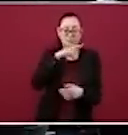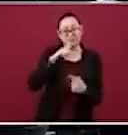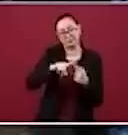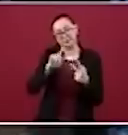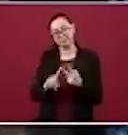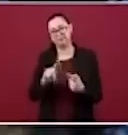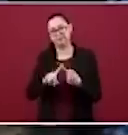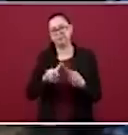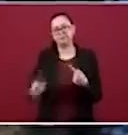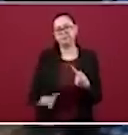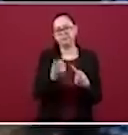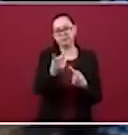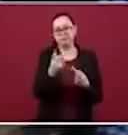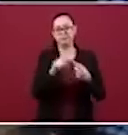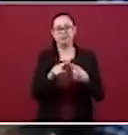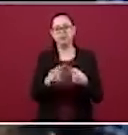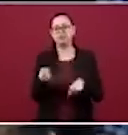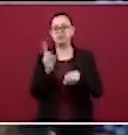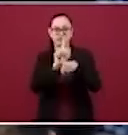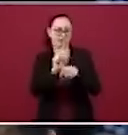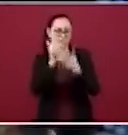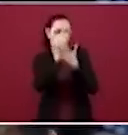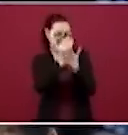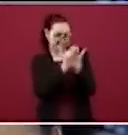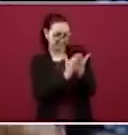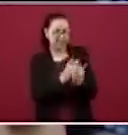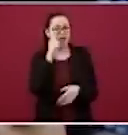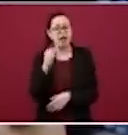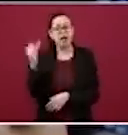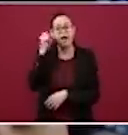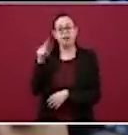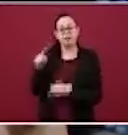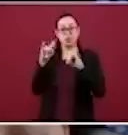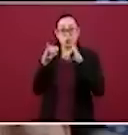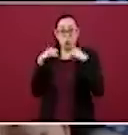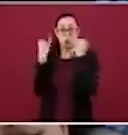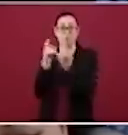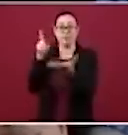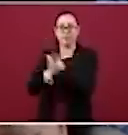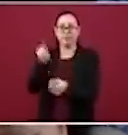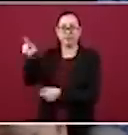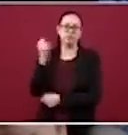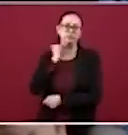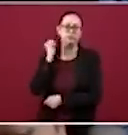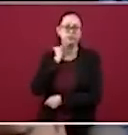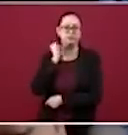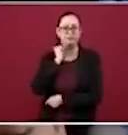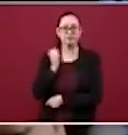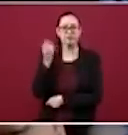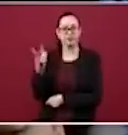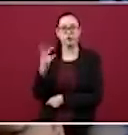presidente. El primero, que es de agenda del día. Ayer hubo la junta de juntas en el Senado de las dos